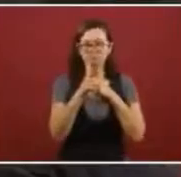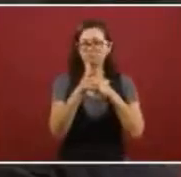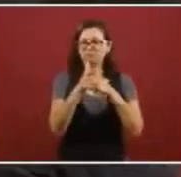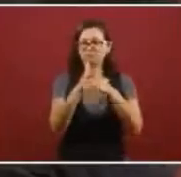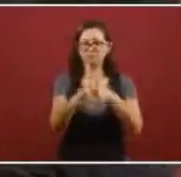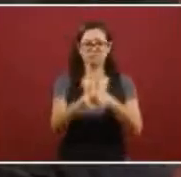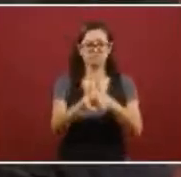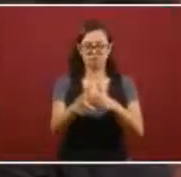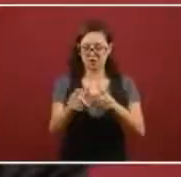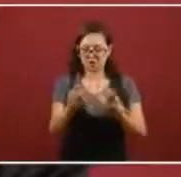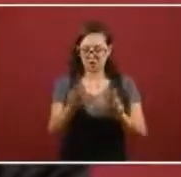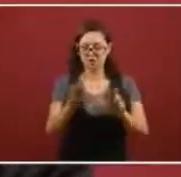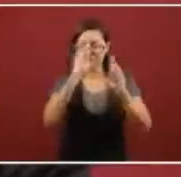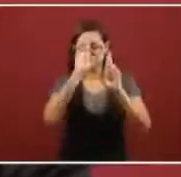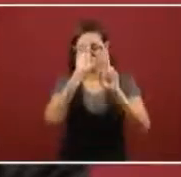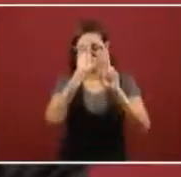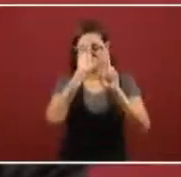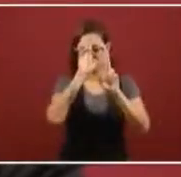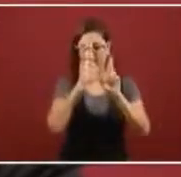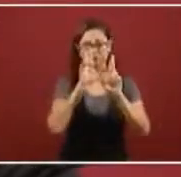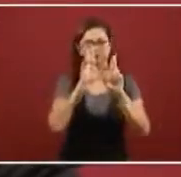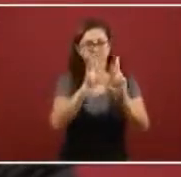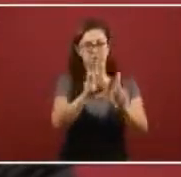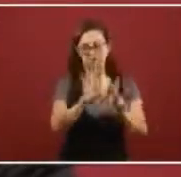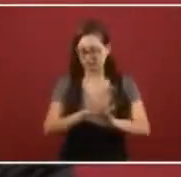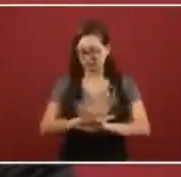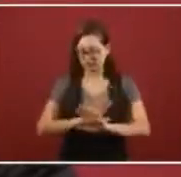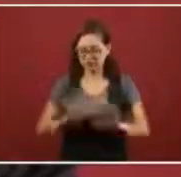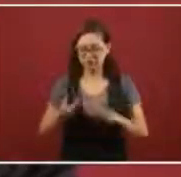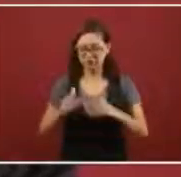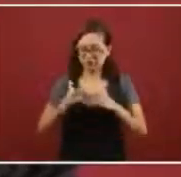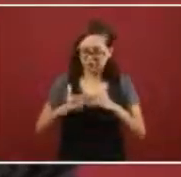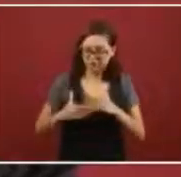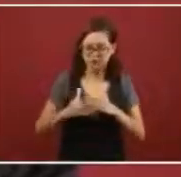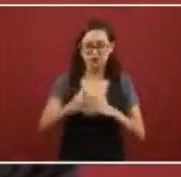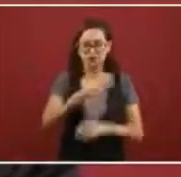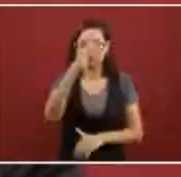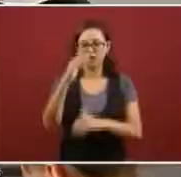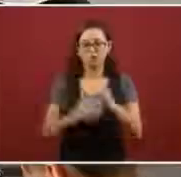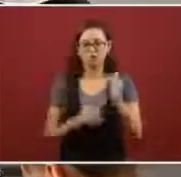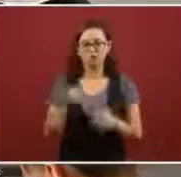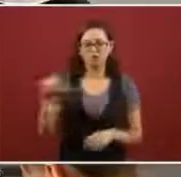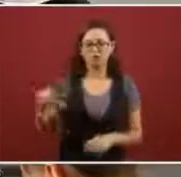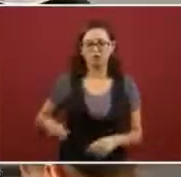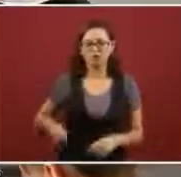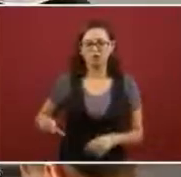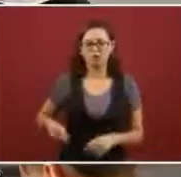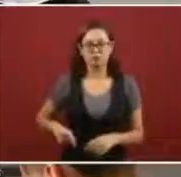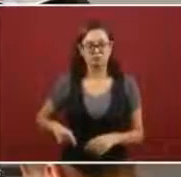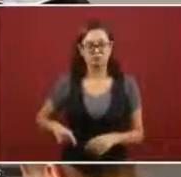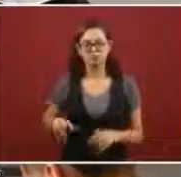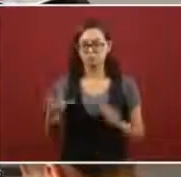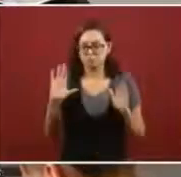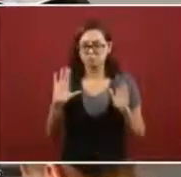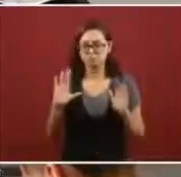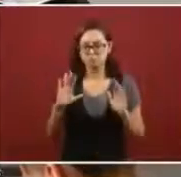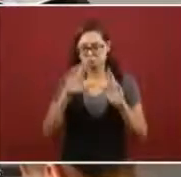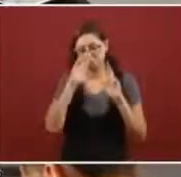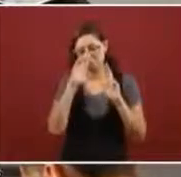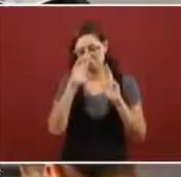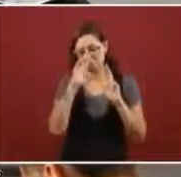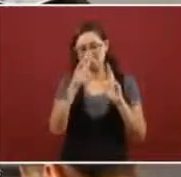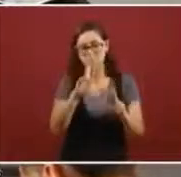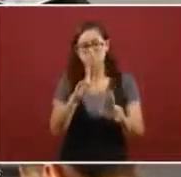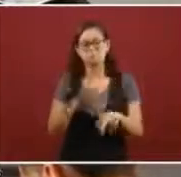esa proporción hasta el final del gobierno, porque la tendencia